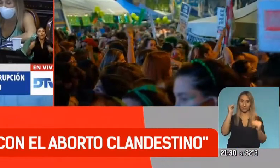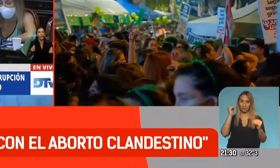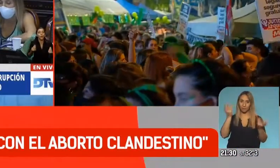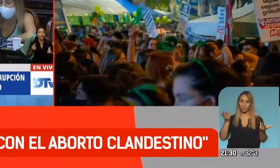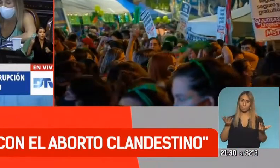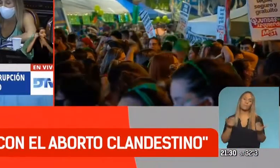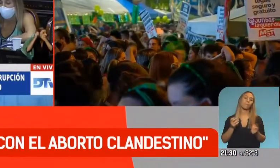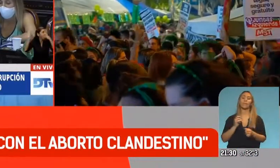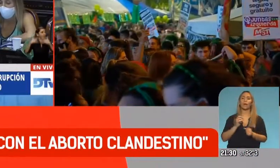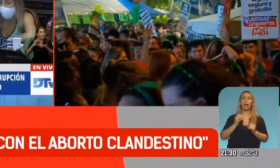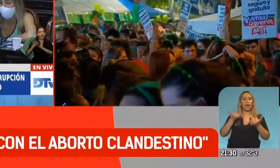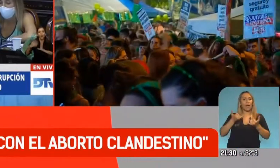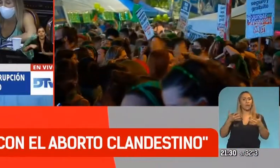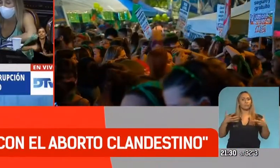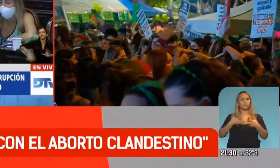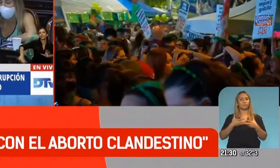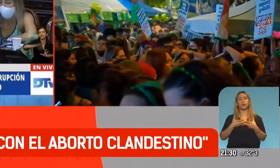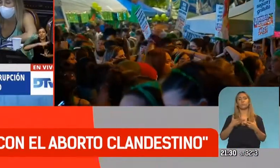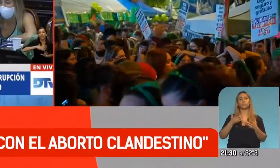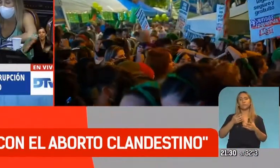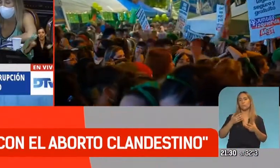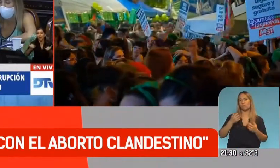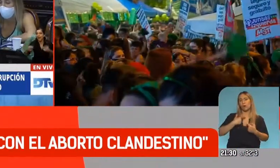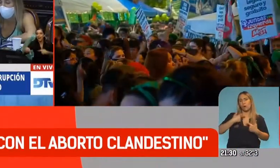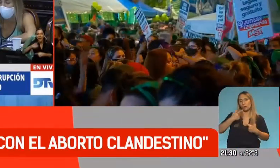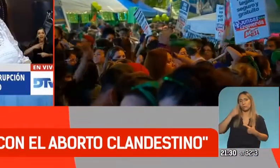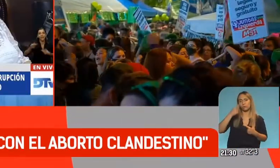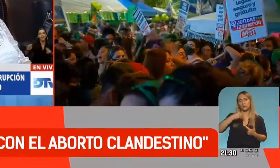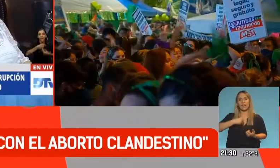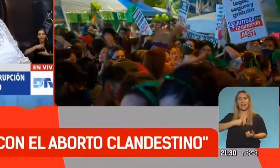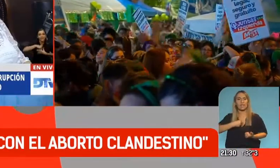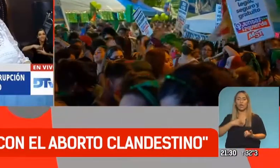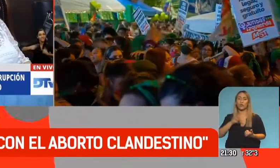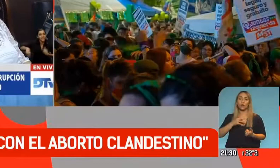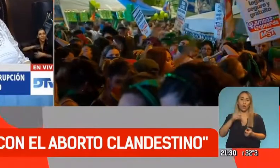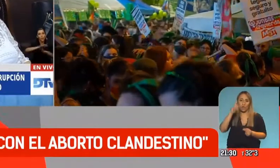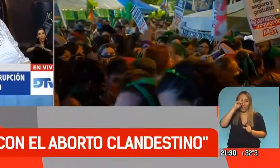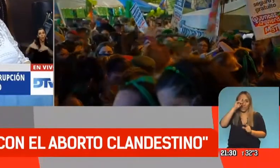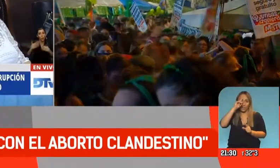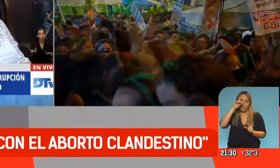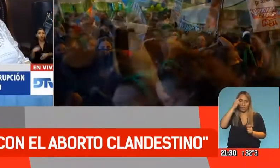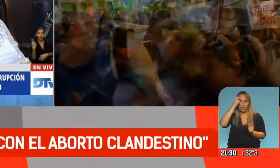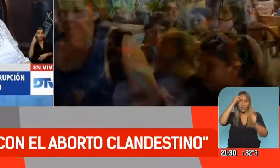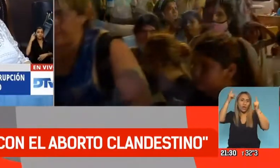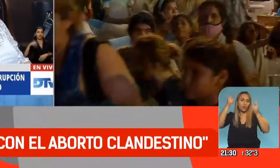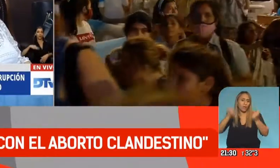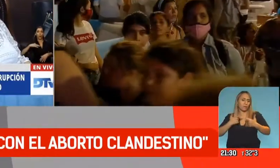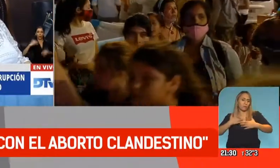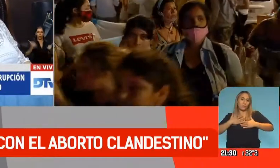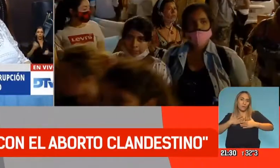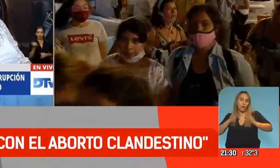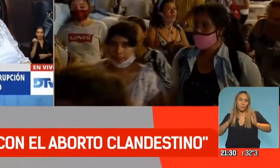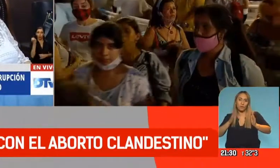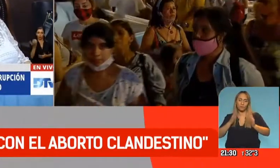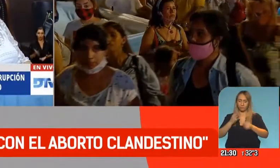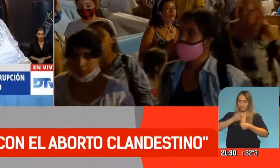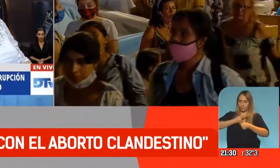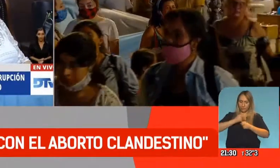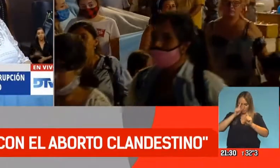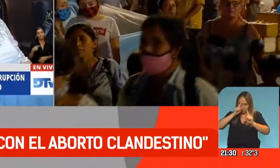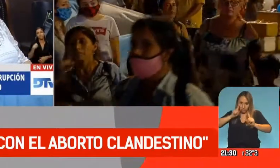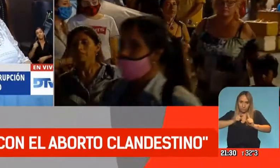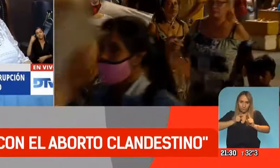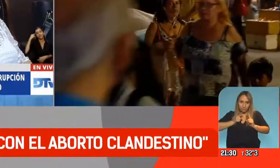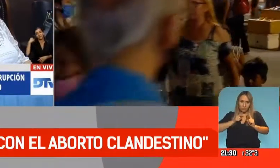hacen anteponen sus creencias religiosas personales y demás el interés del conjunto de la